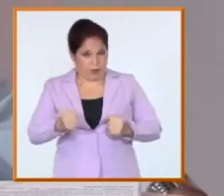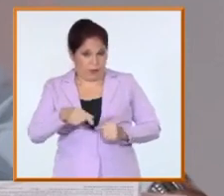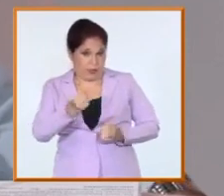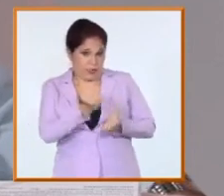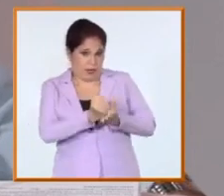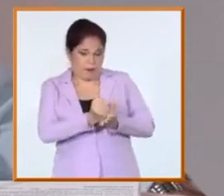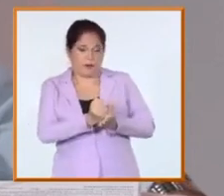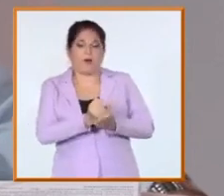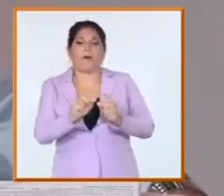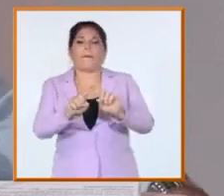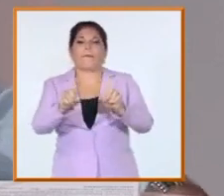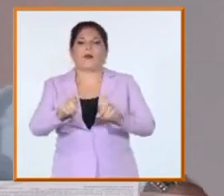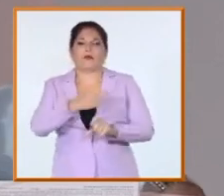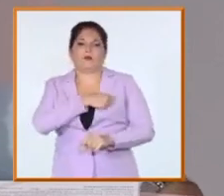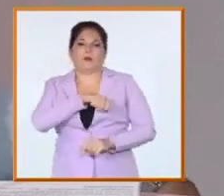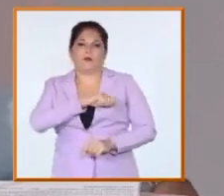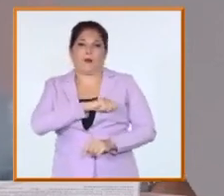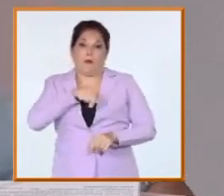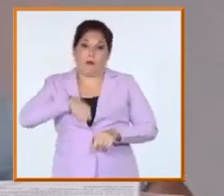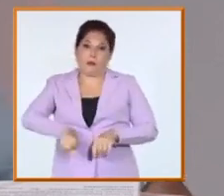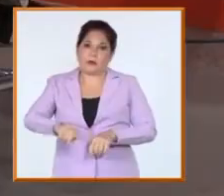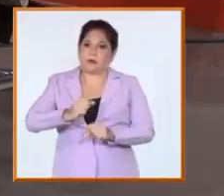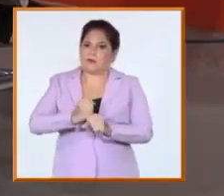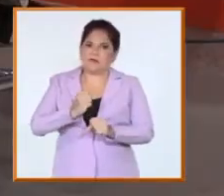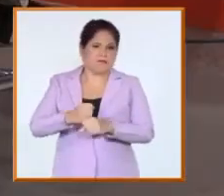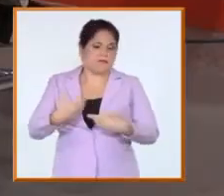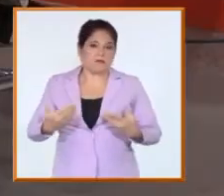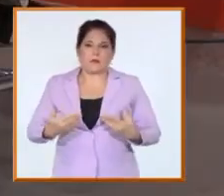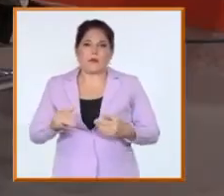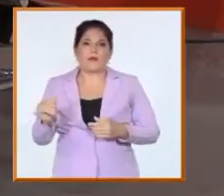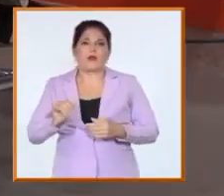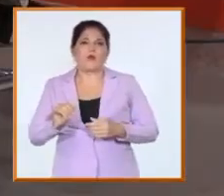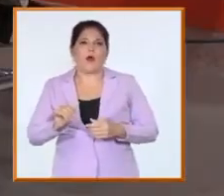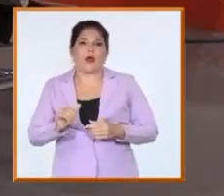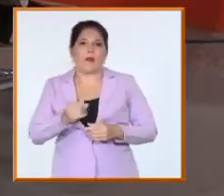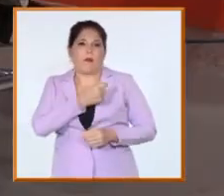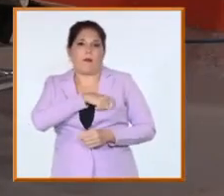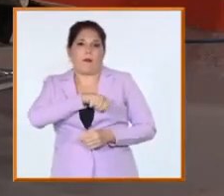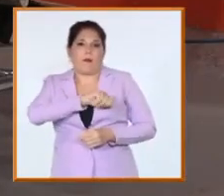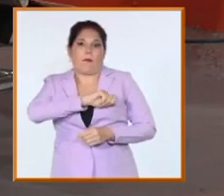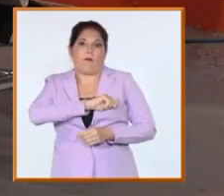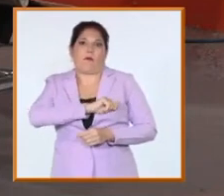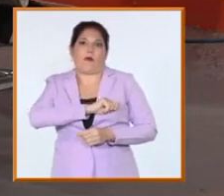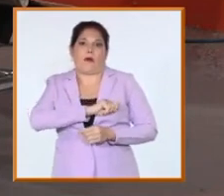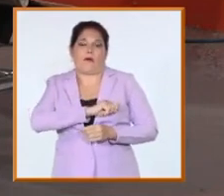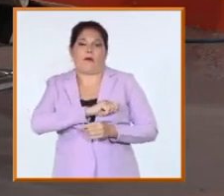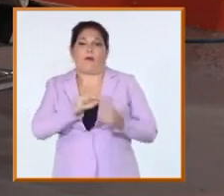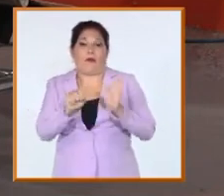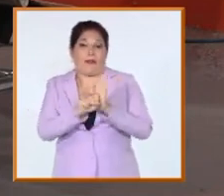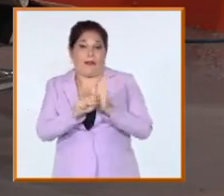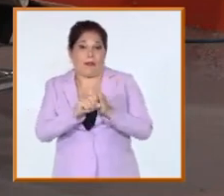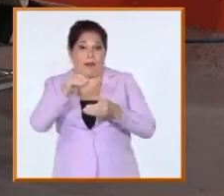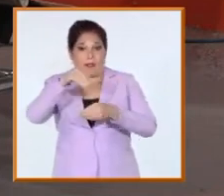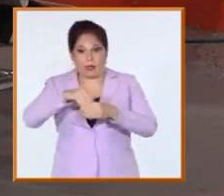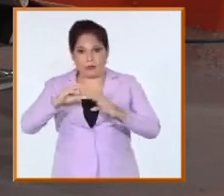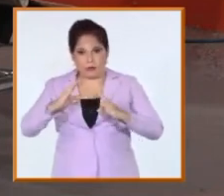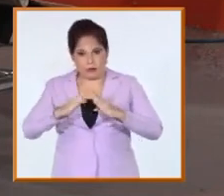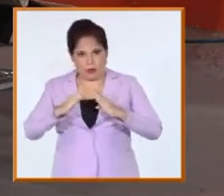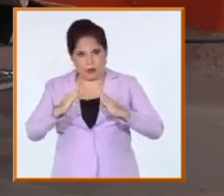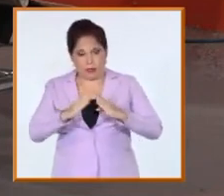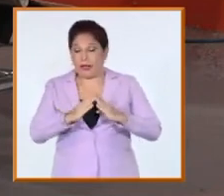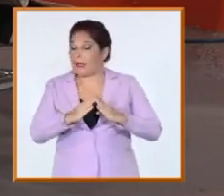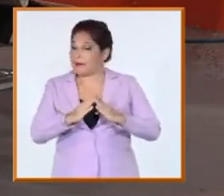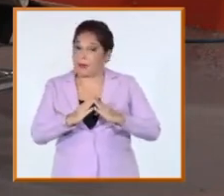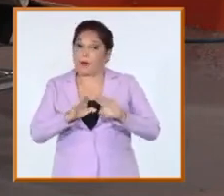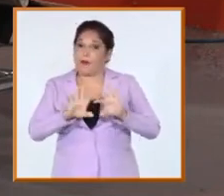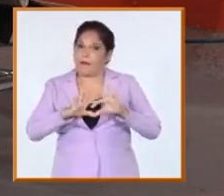hace estamos trabajando en el tema de la dinámica demográfica estudiando todo lo que pasa en la dinámica de lo